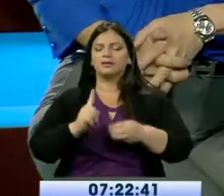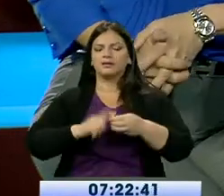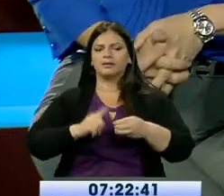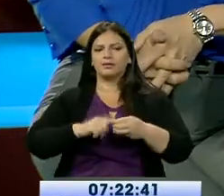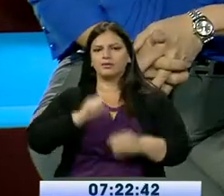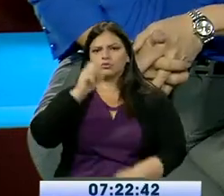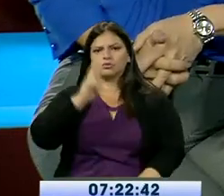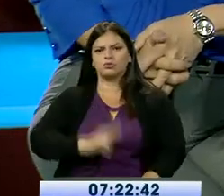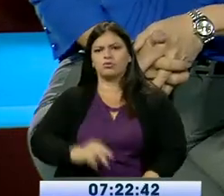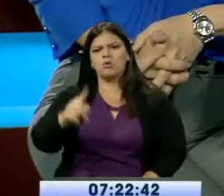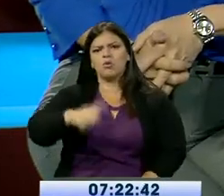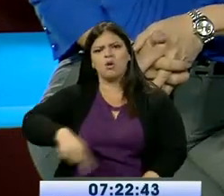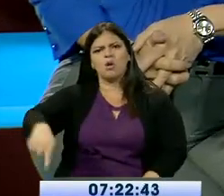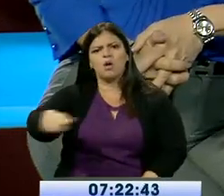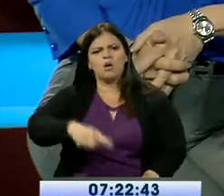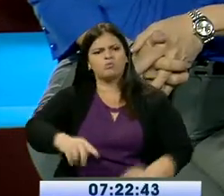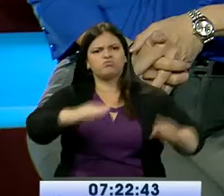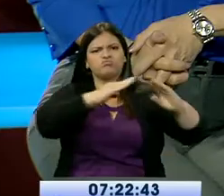robo a domicilios.